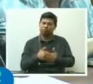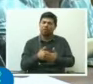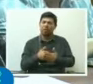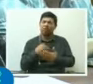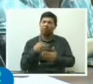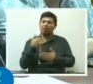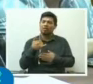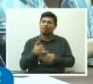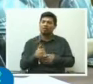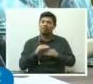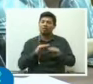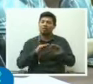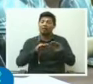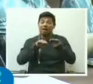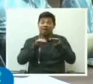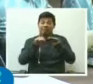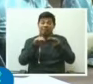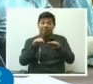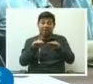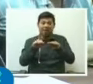las familias que se les queman las viviendas